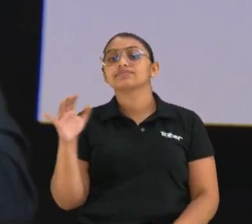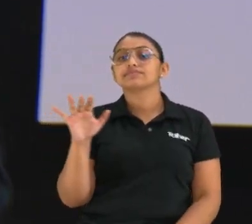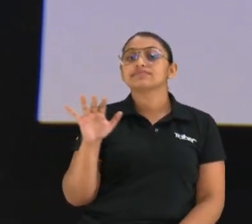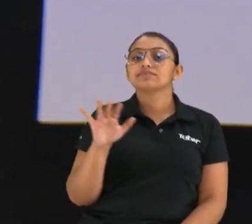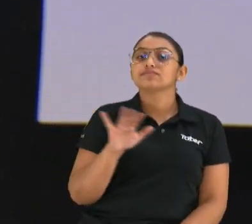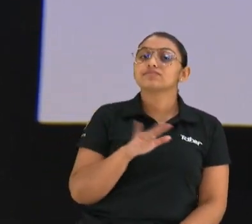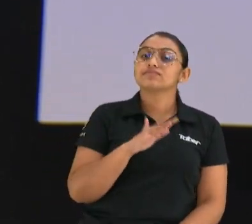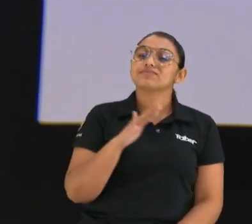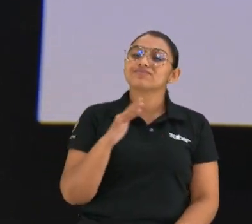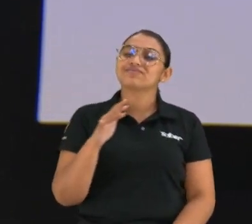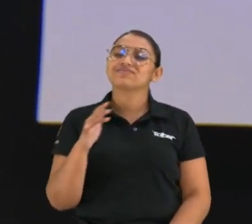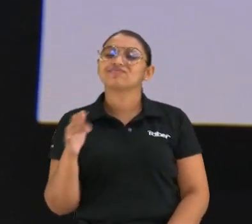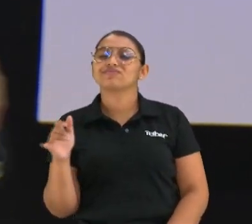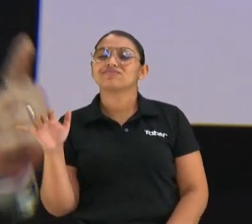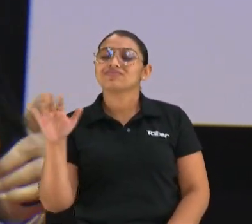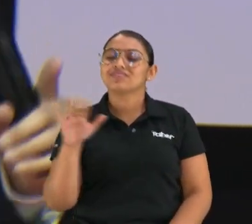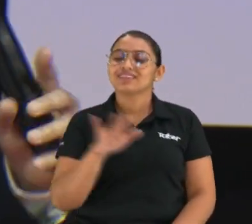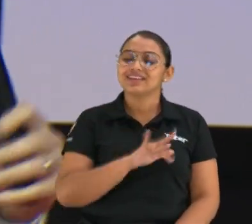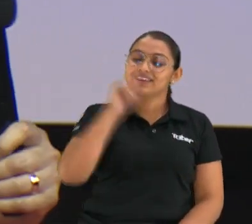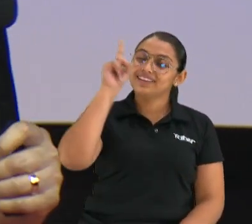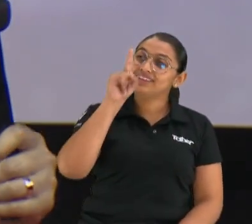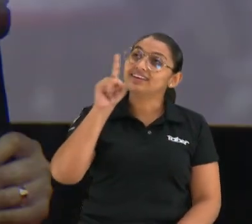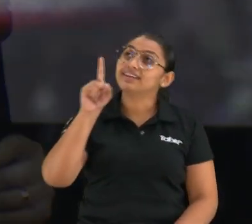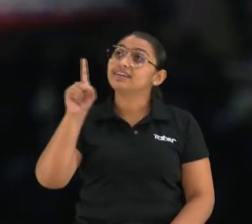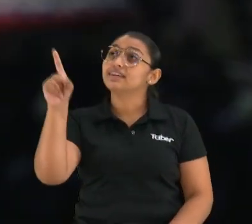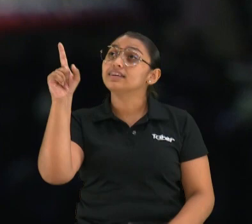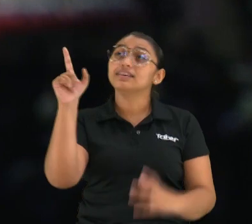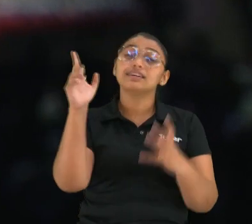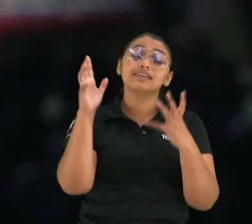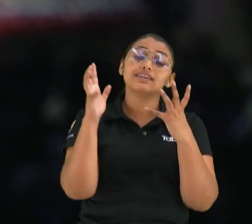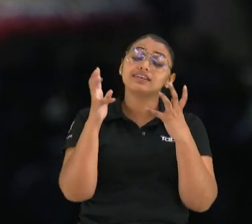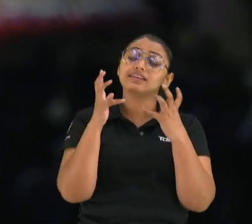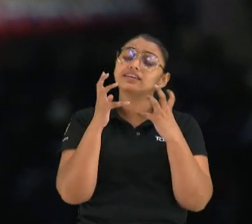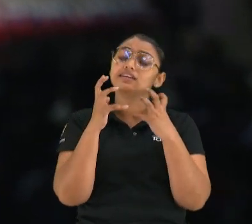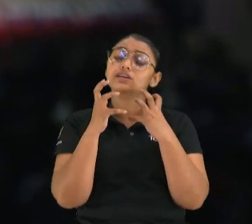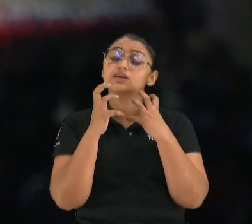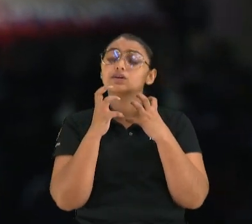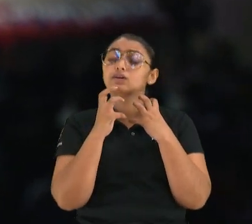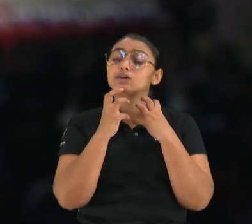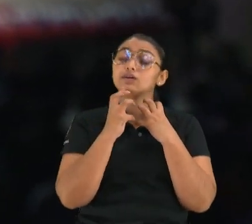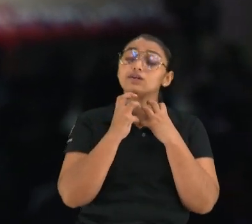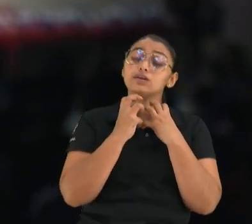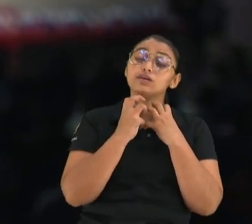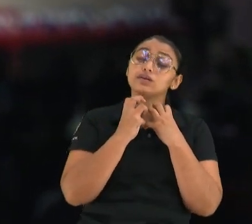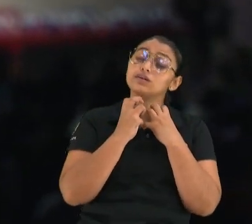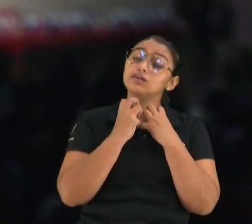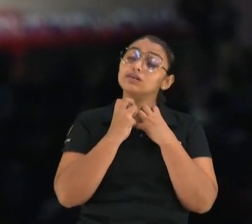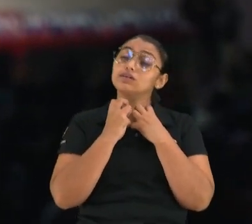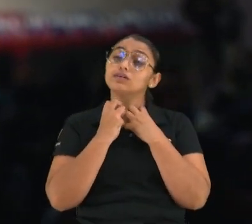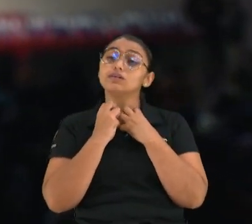Aquí vamos para arriba grande cielo